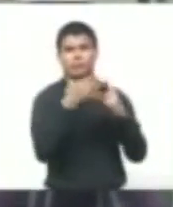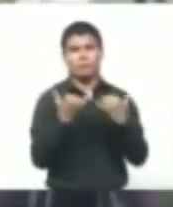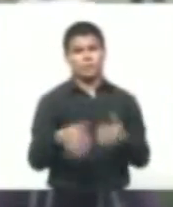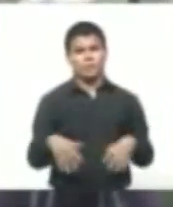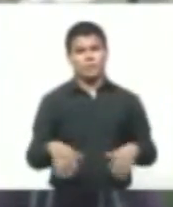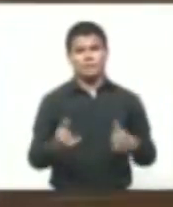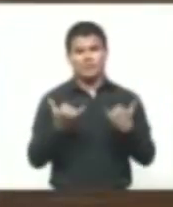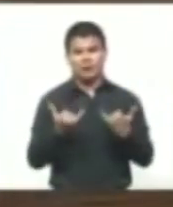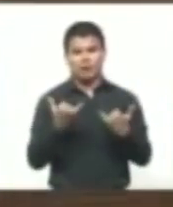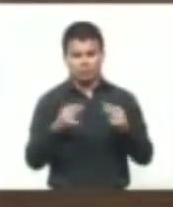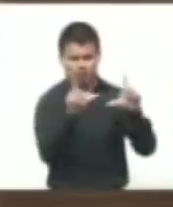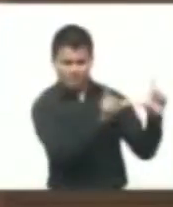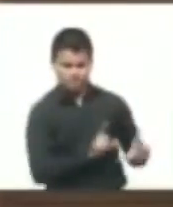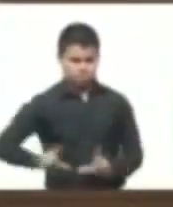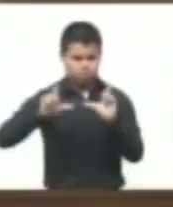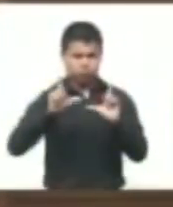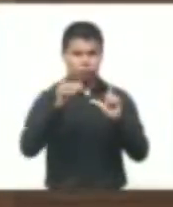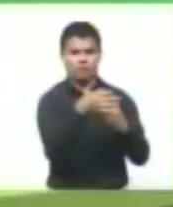especialidad de radiología.